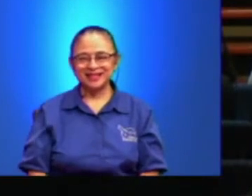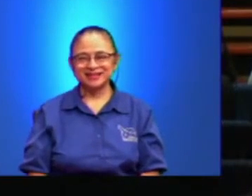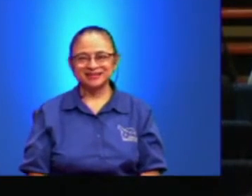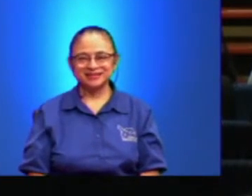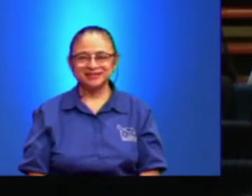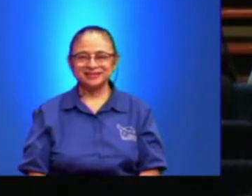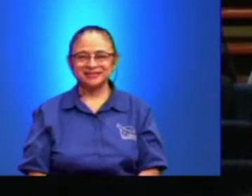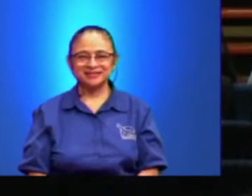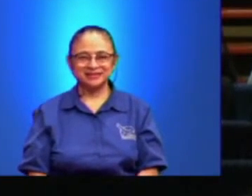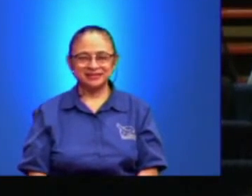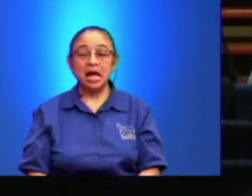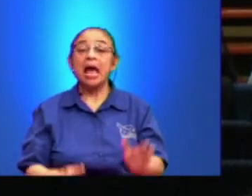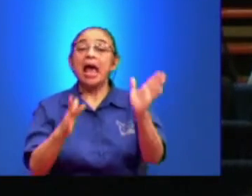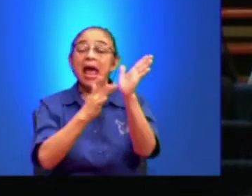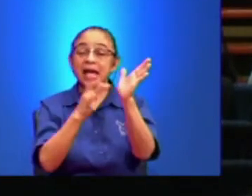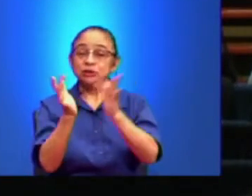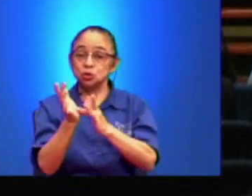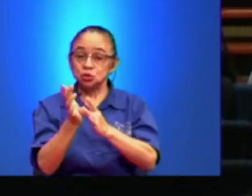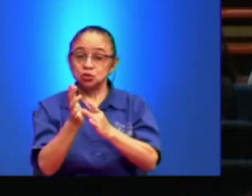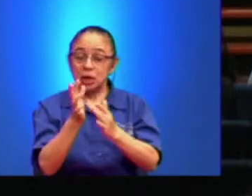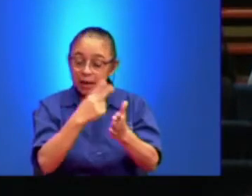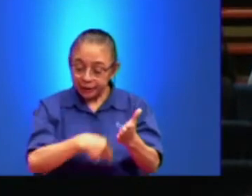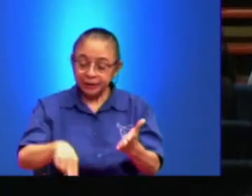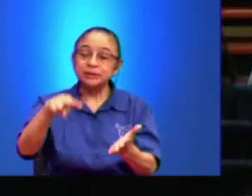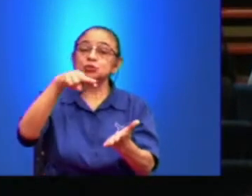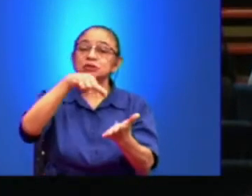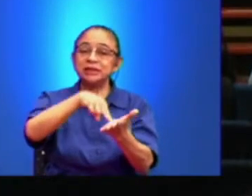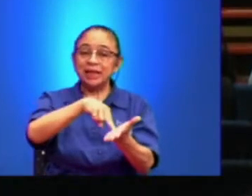entonces jesús resucita